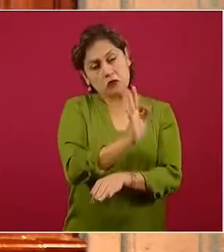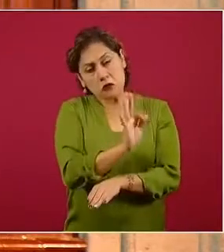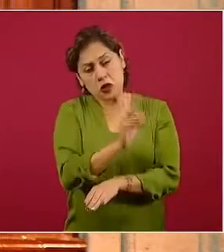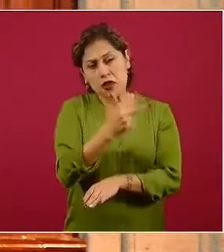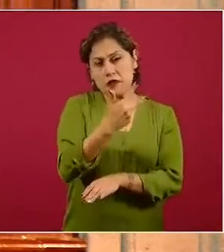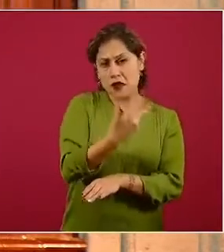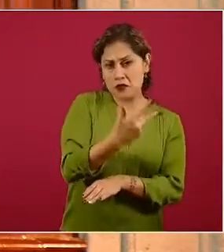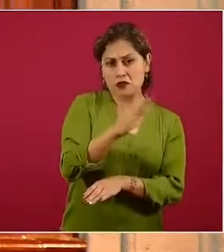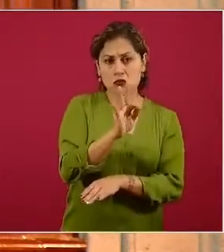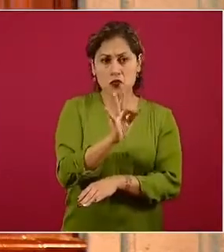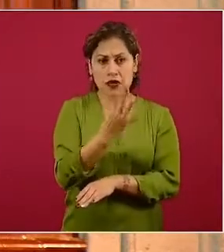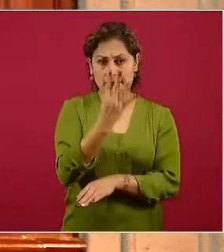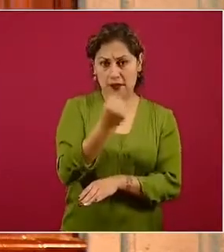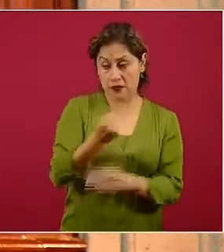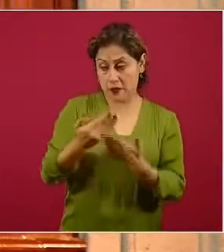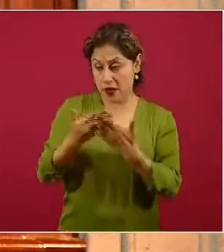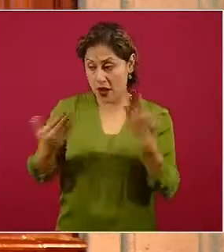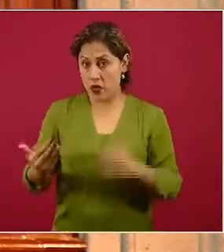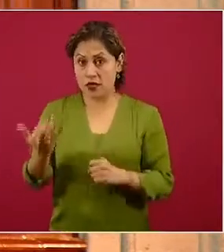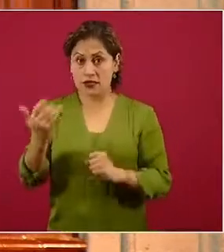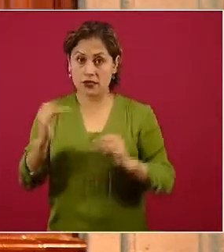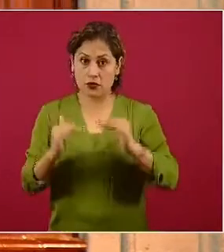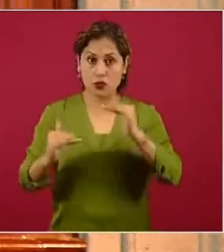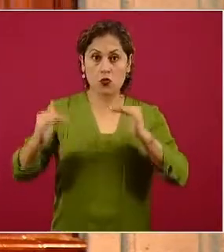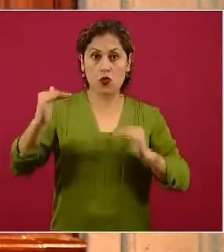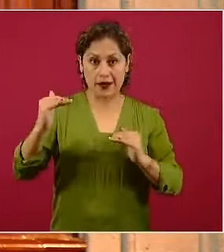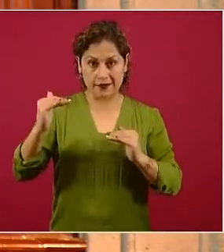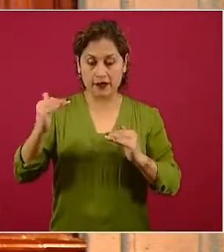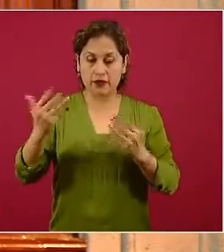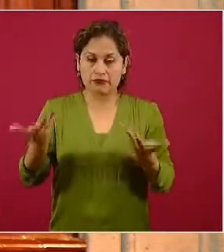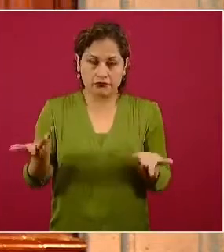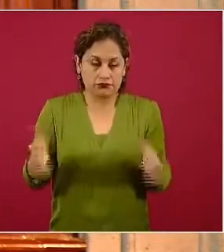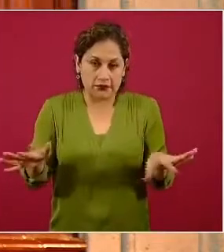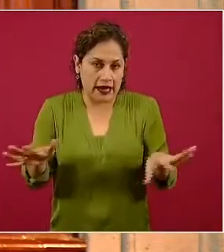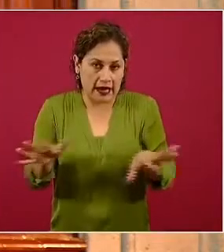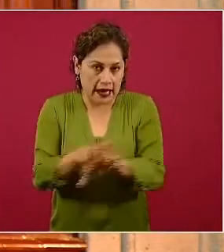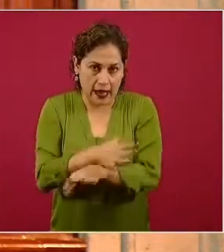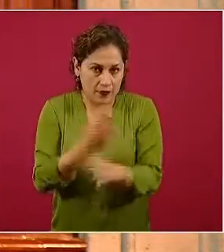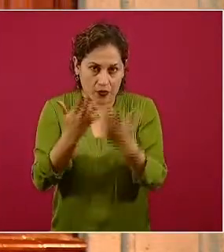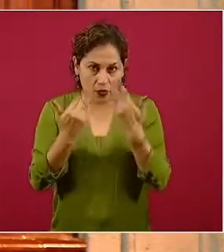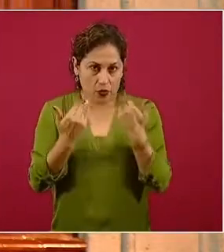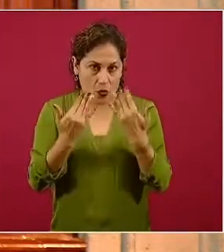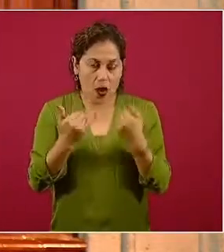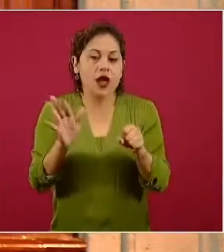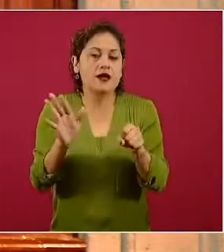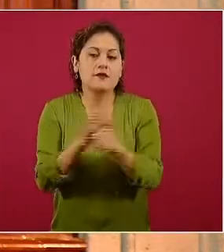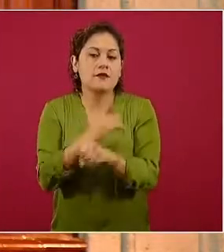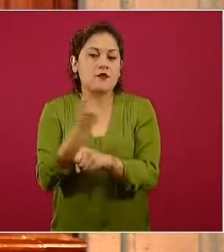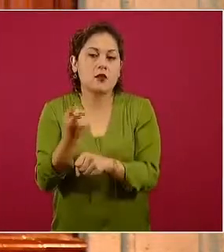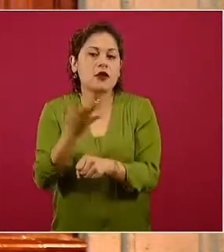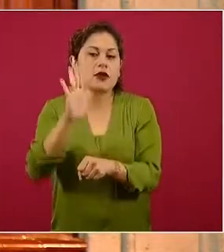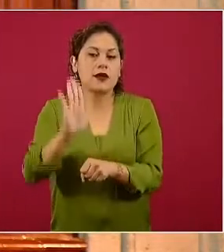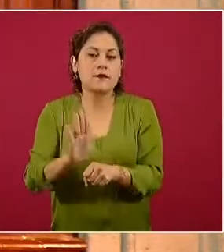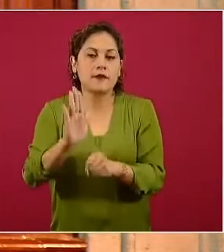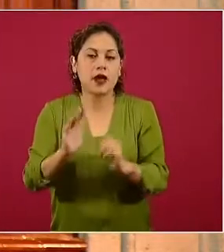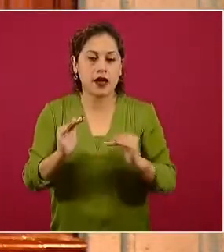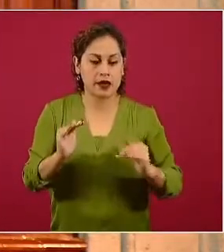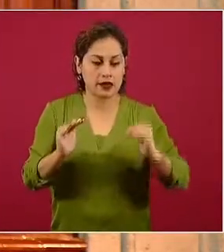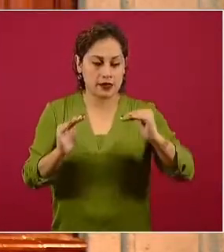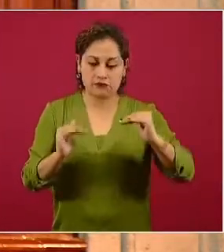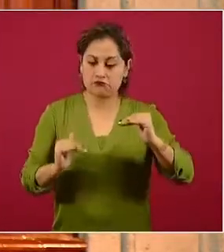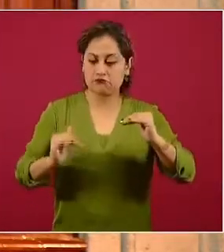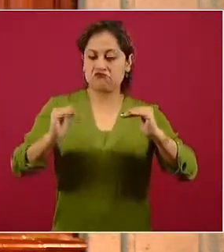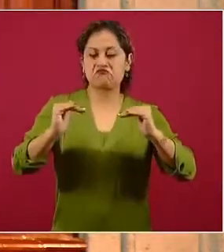48 y la 49, pues no hubo un cambio. Digamos que el crecimiento fue similar al observado en la semana